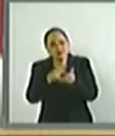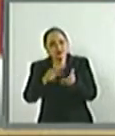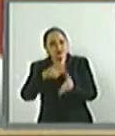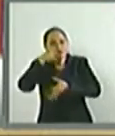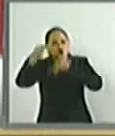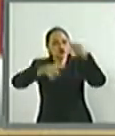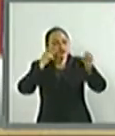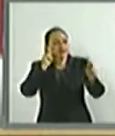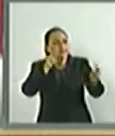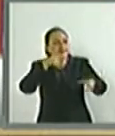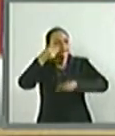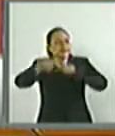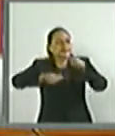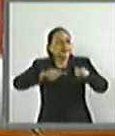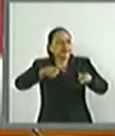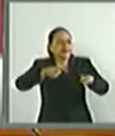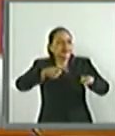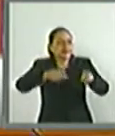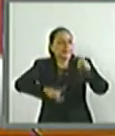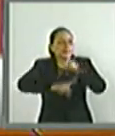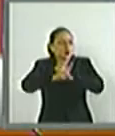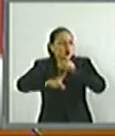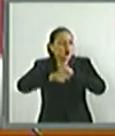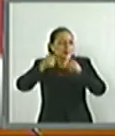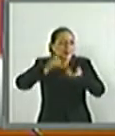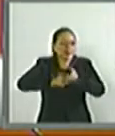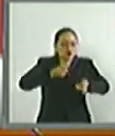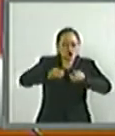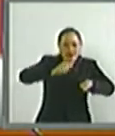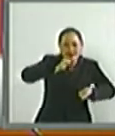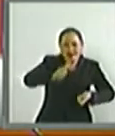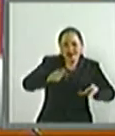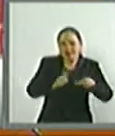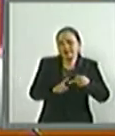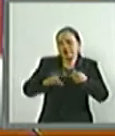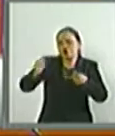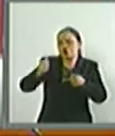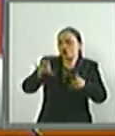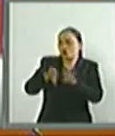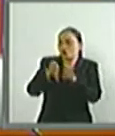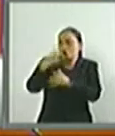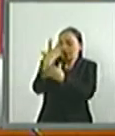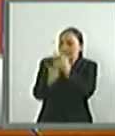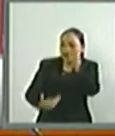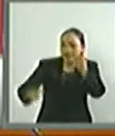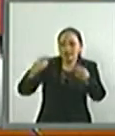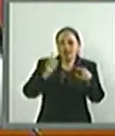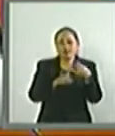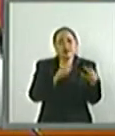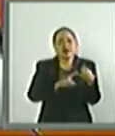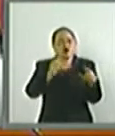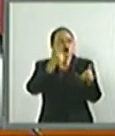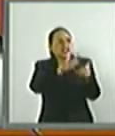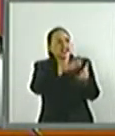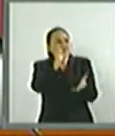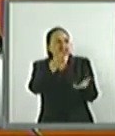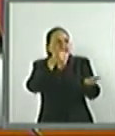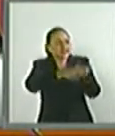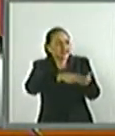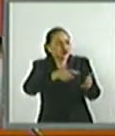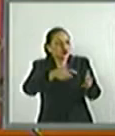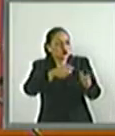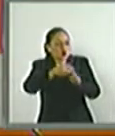en las noticias, tienen problemas de autogobierno, otros tienen problemas de evasiones, otros tienen problemas de la vida